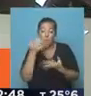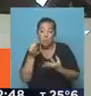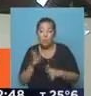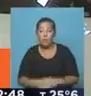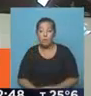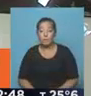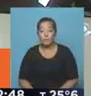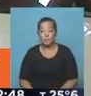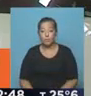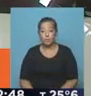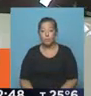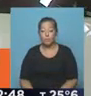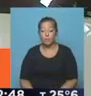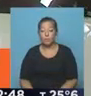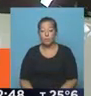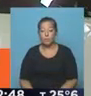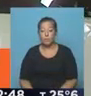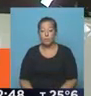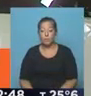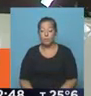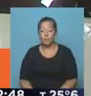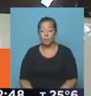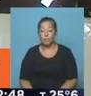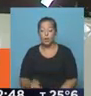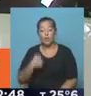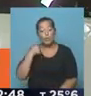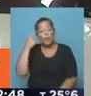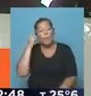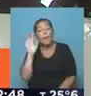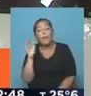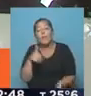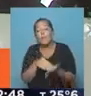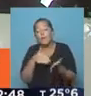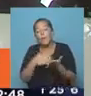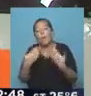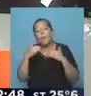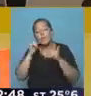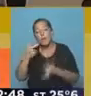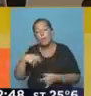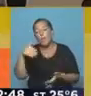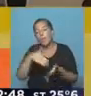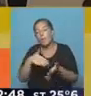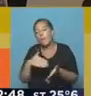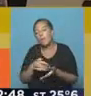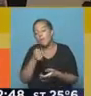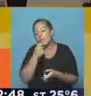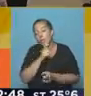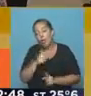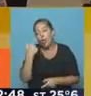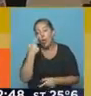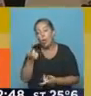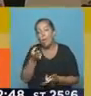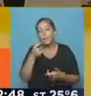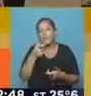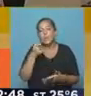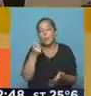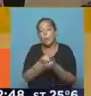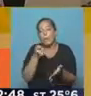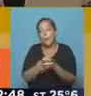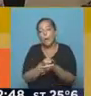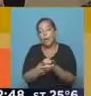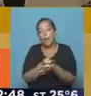mm Bueno yo creo que es relativo puede ser pero si no no no estaríamos viendo cómo se financia el terrorismo